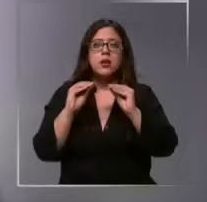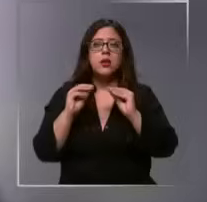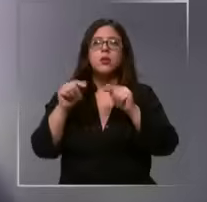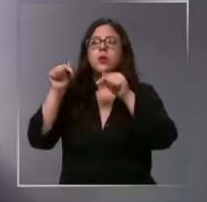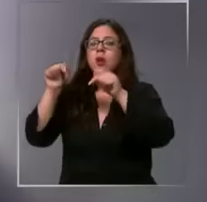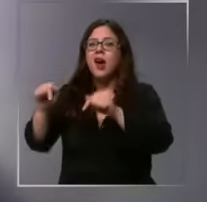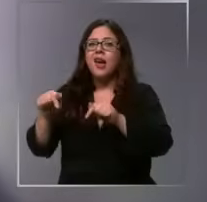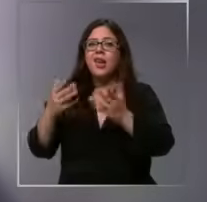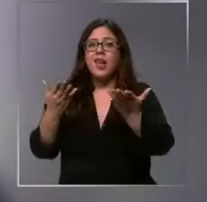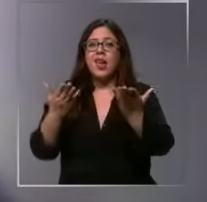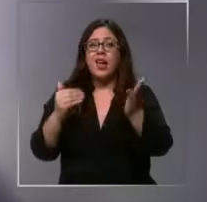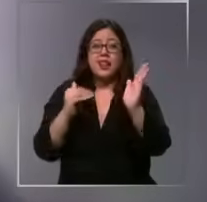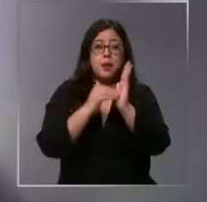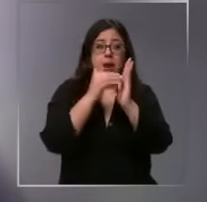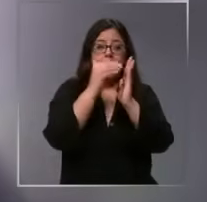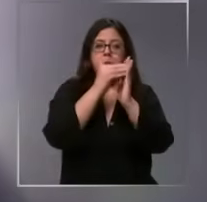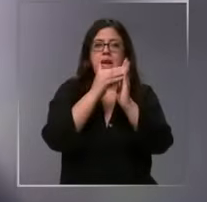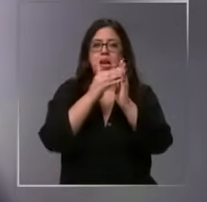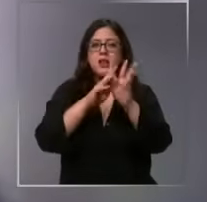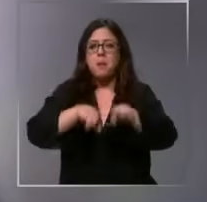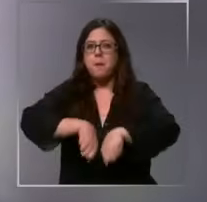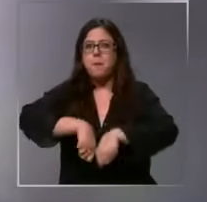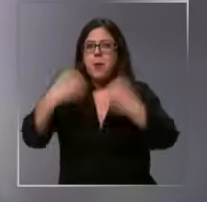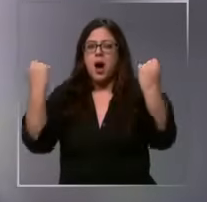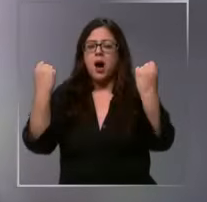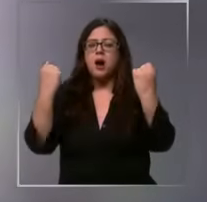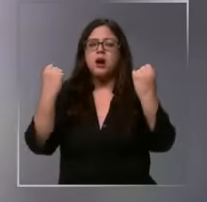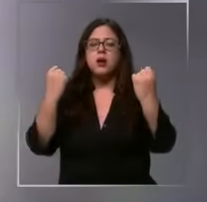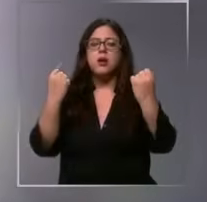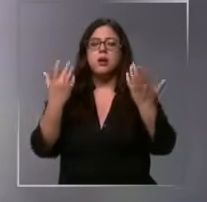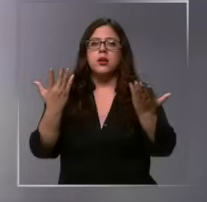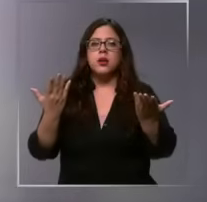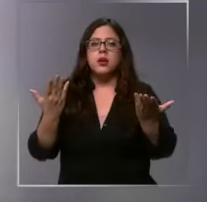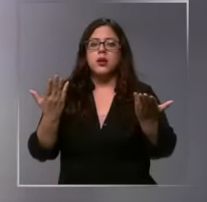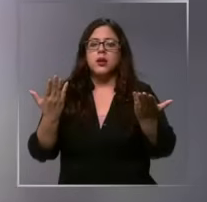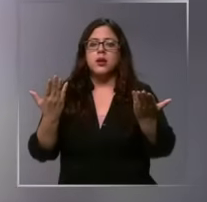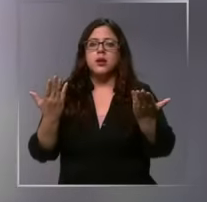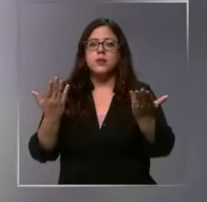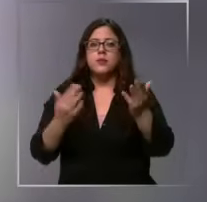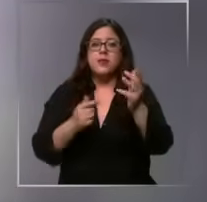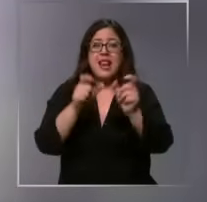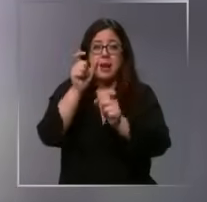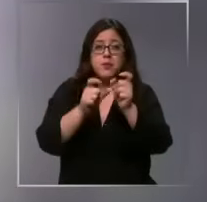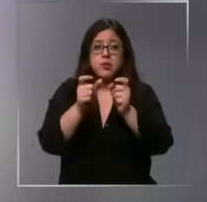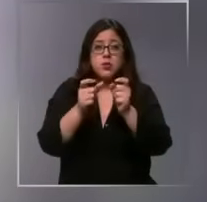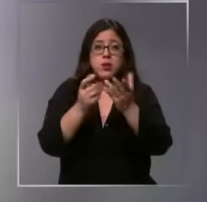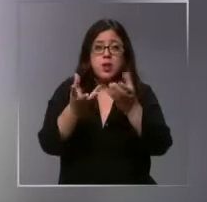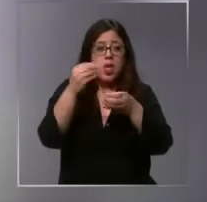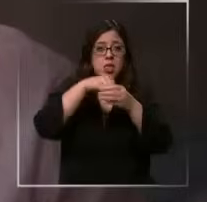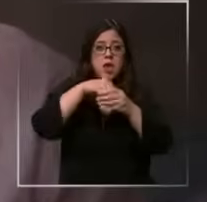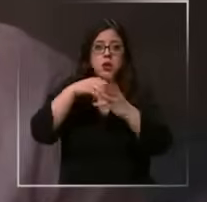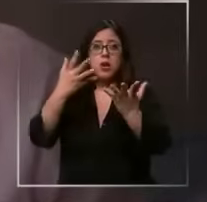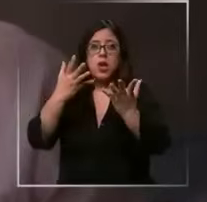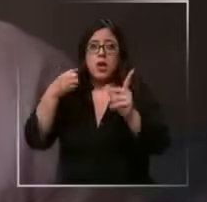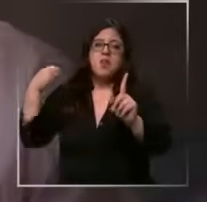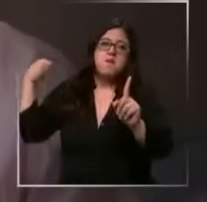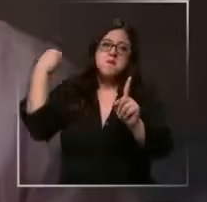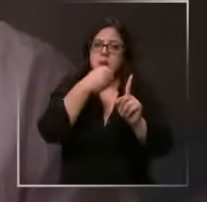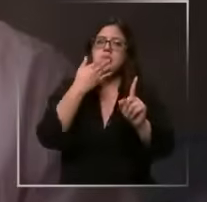Hicieron pedazo al departamento, le pegaron a las personas que habían ahí, apuñalaron. Y